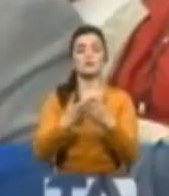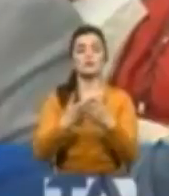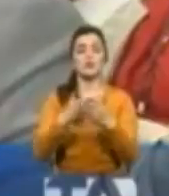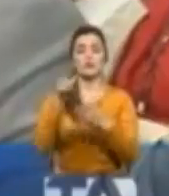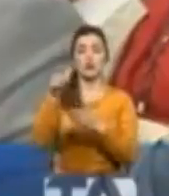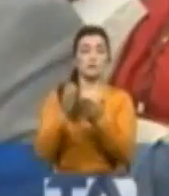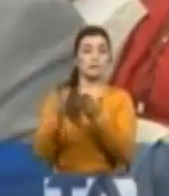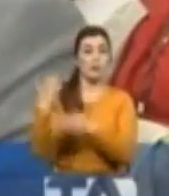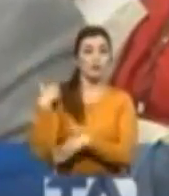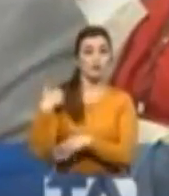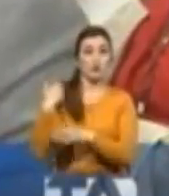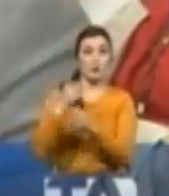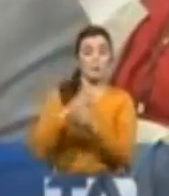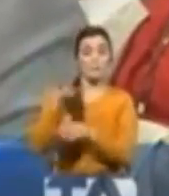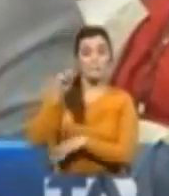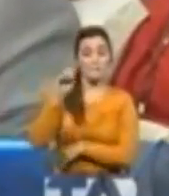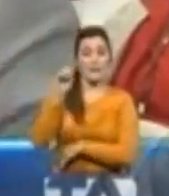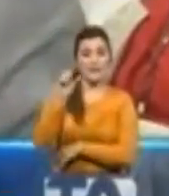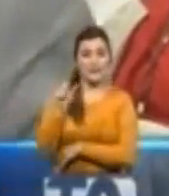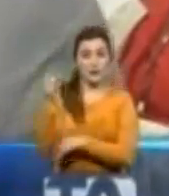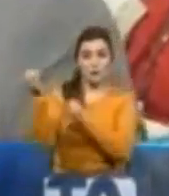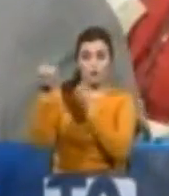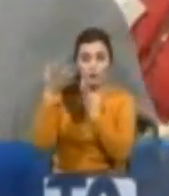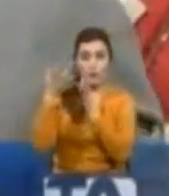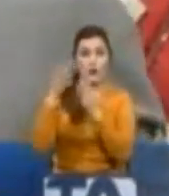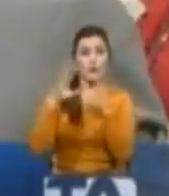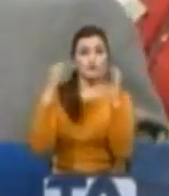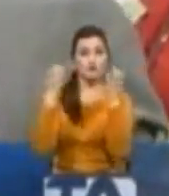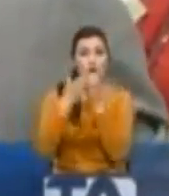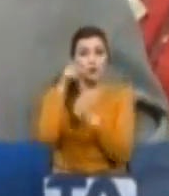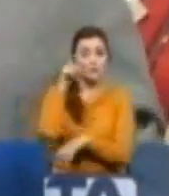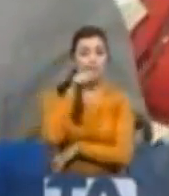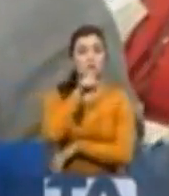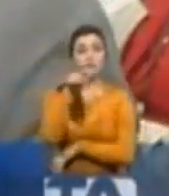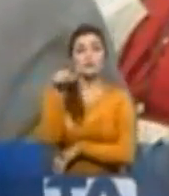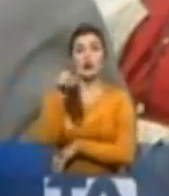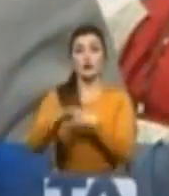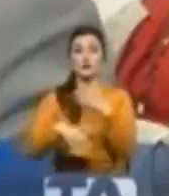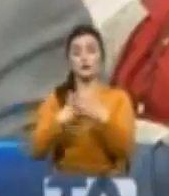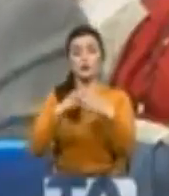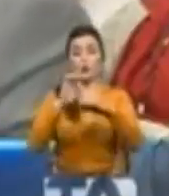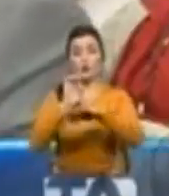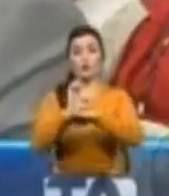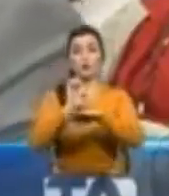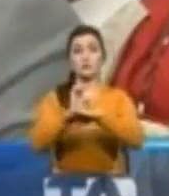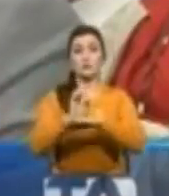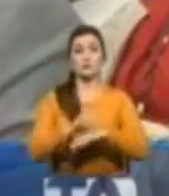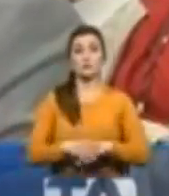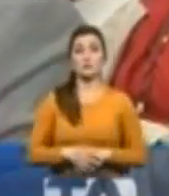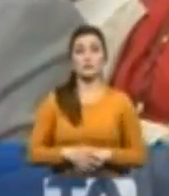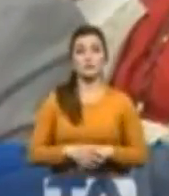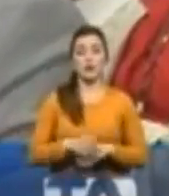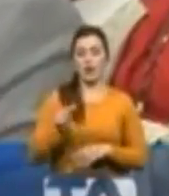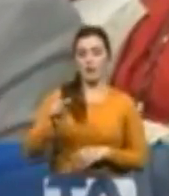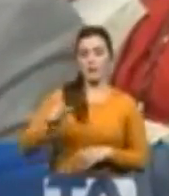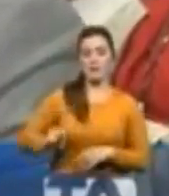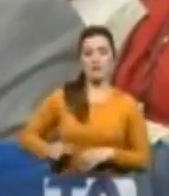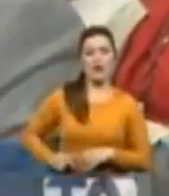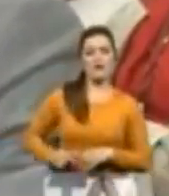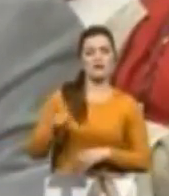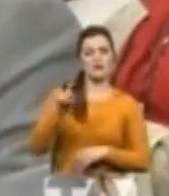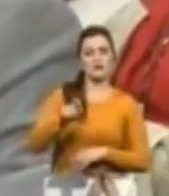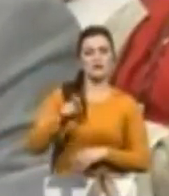Mesa pueda informarnos a esta comisión, a la fiscalía, a todos los ecuatorianos, darnos los detalles